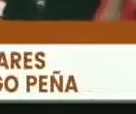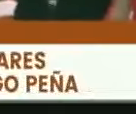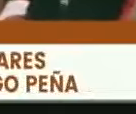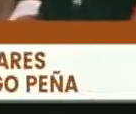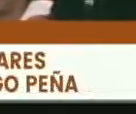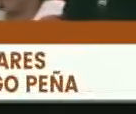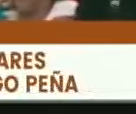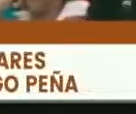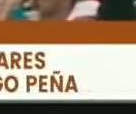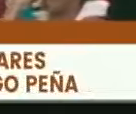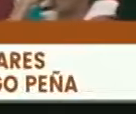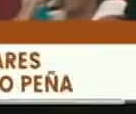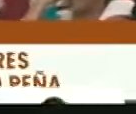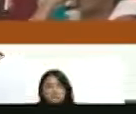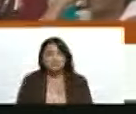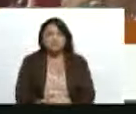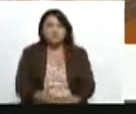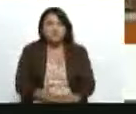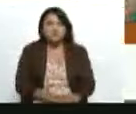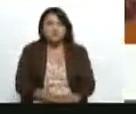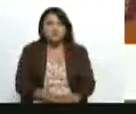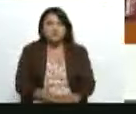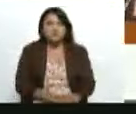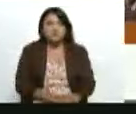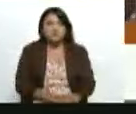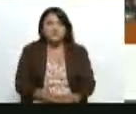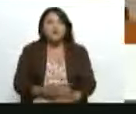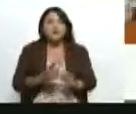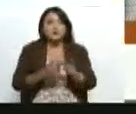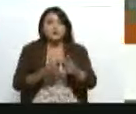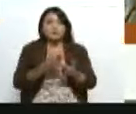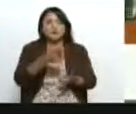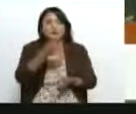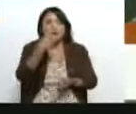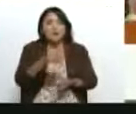Adicionalmente de esa estructura, contamos con